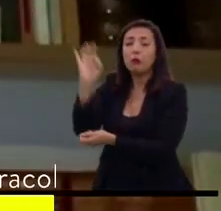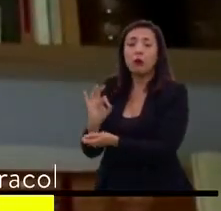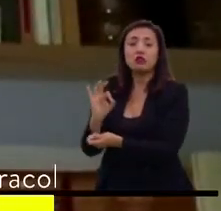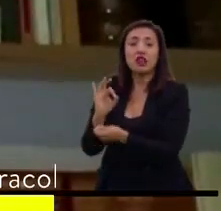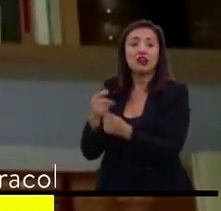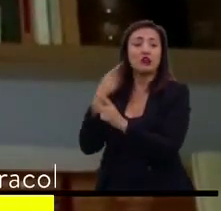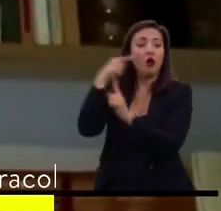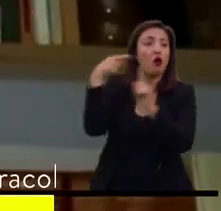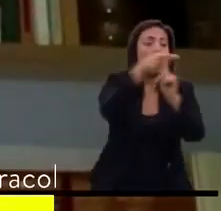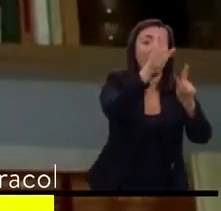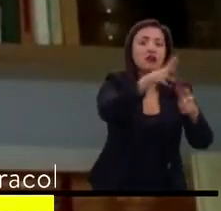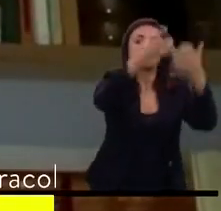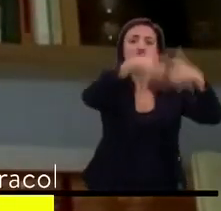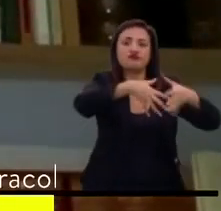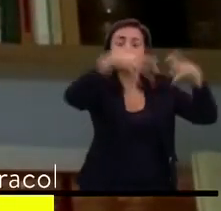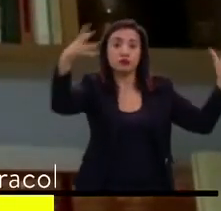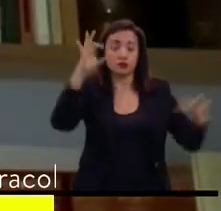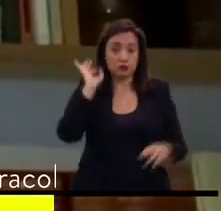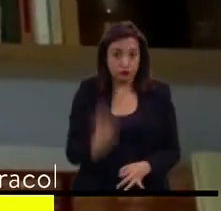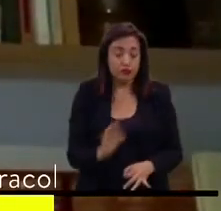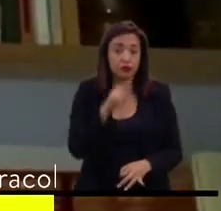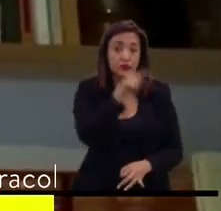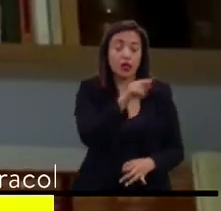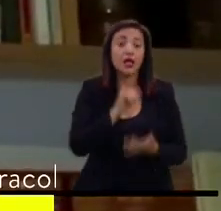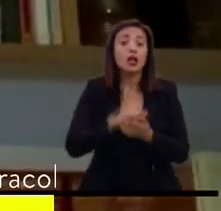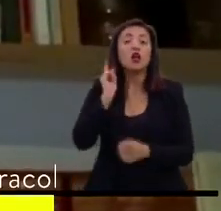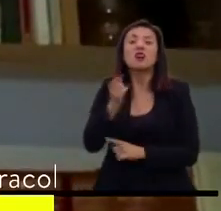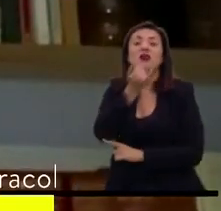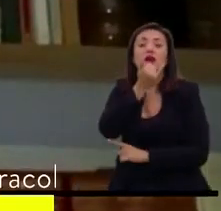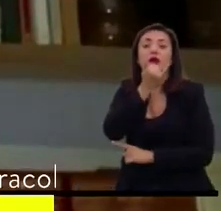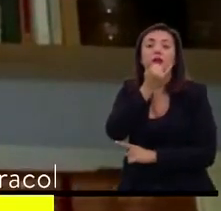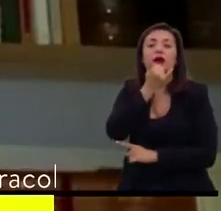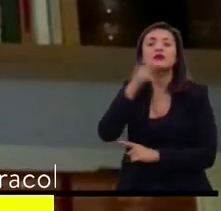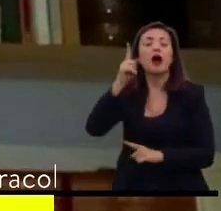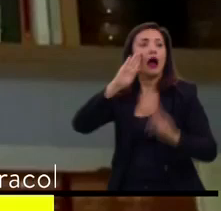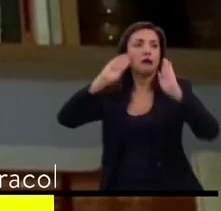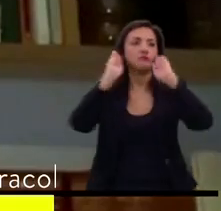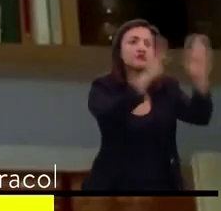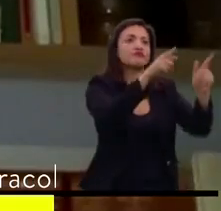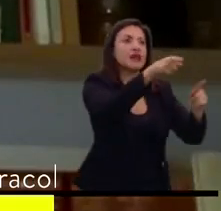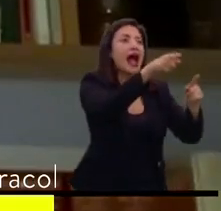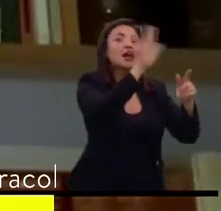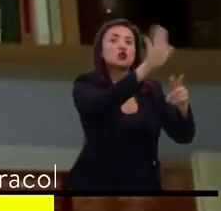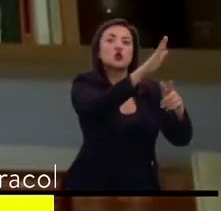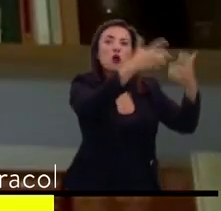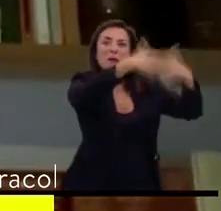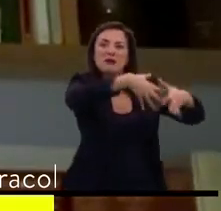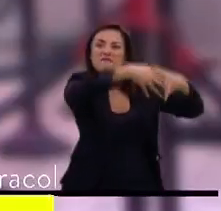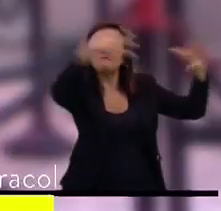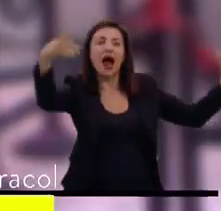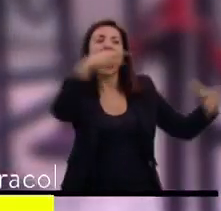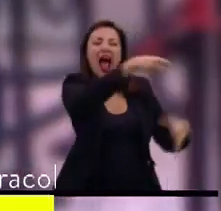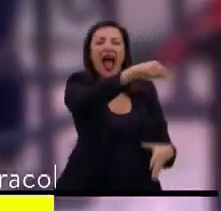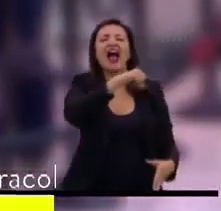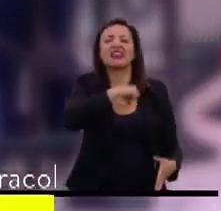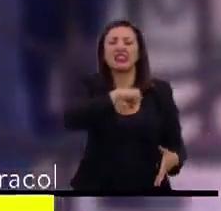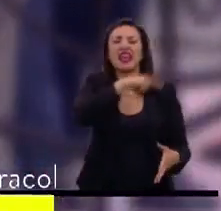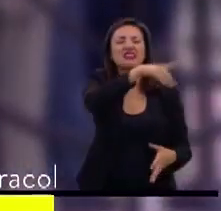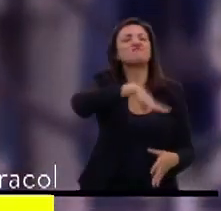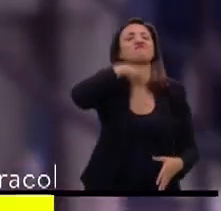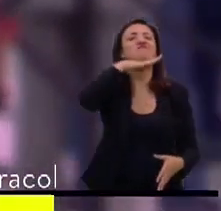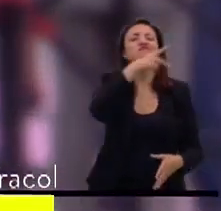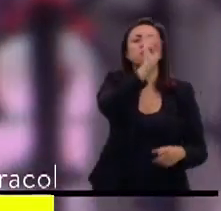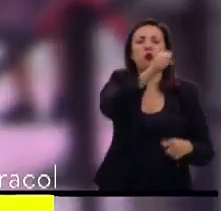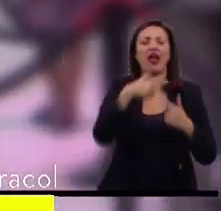que ocurre es que los primeros créditos que se aprueban son los de grandes productores, porque normalmente los grandes productores tienen cupos con la